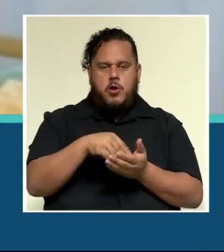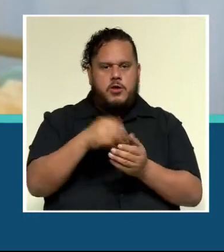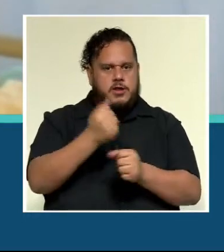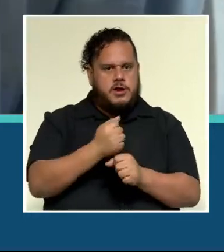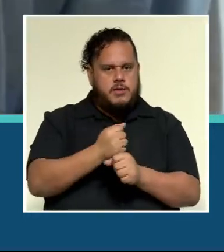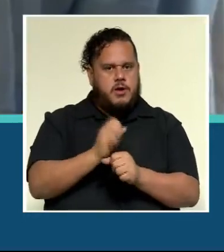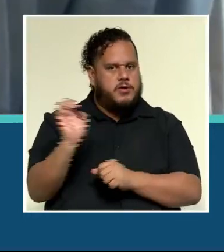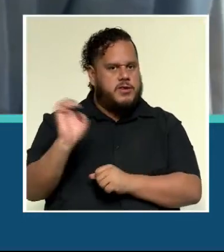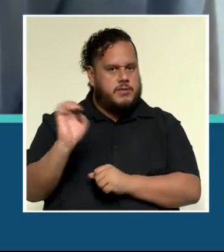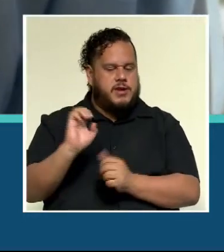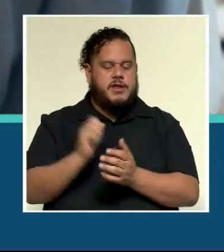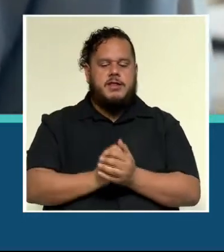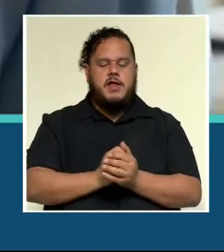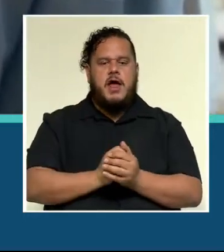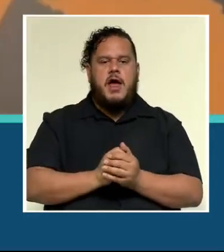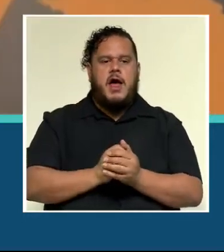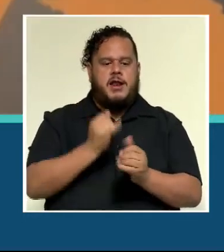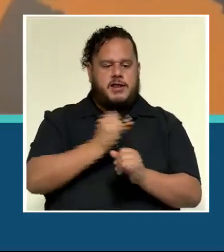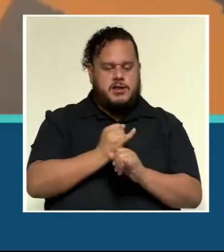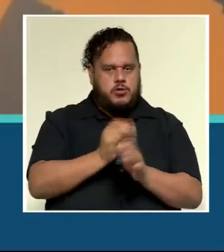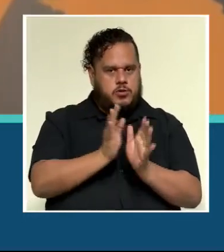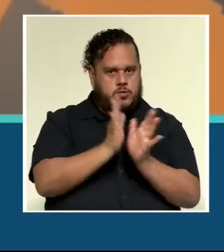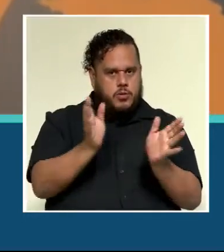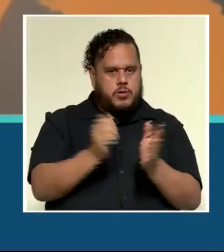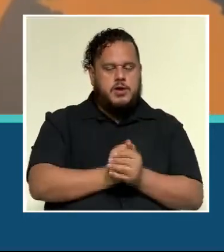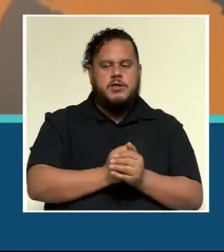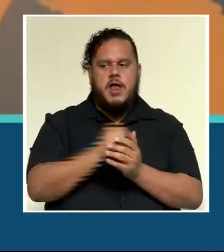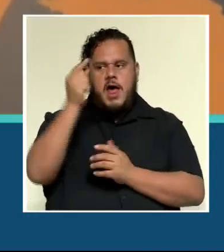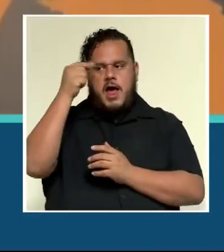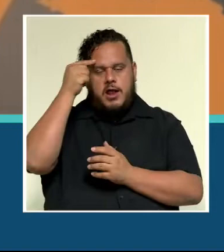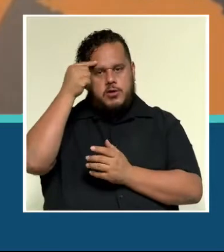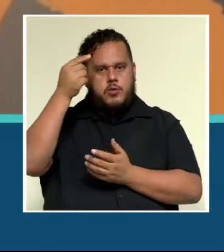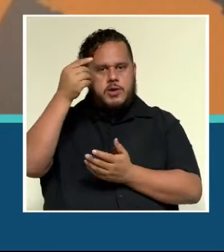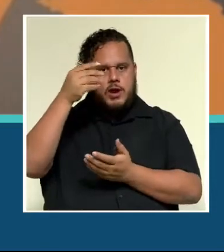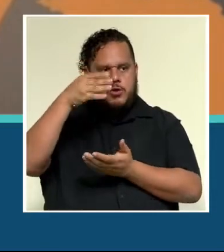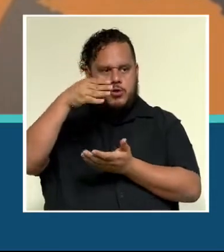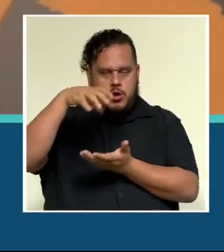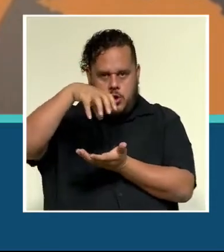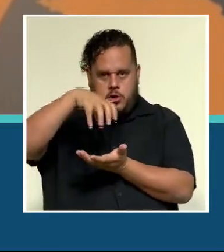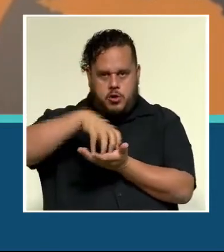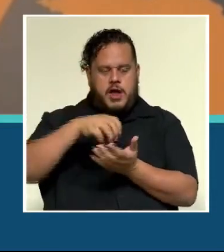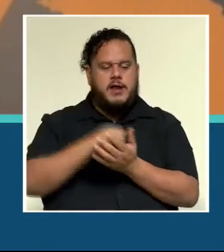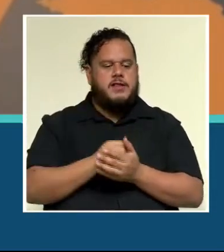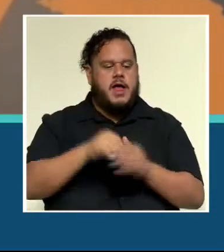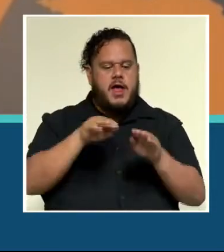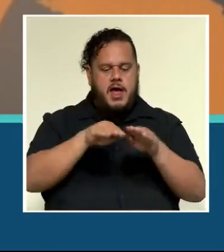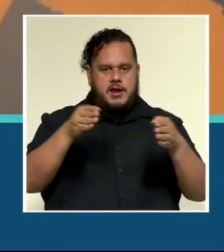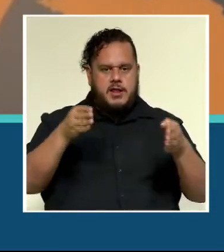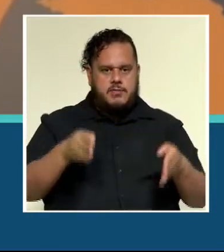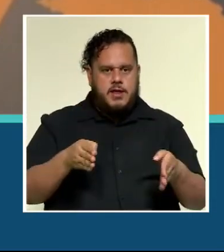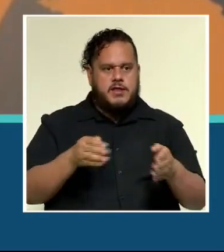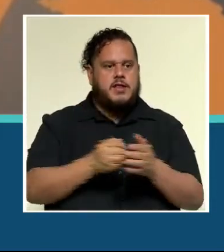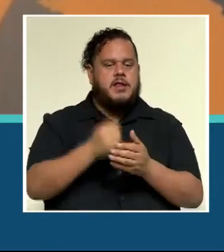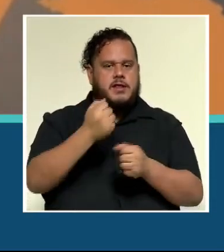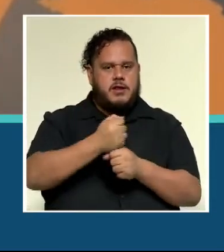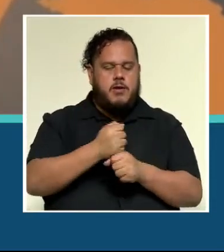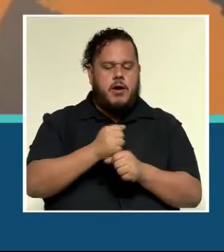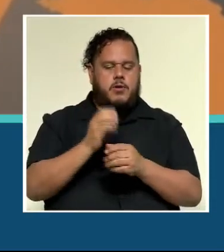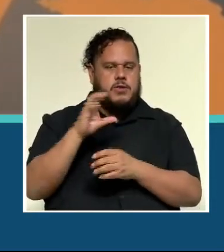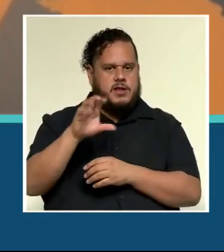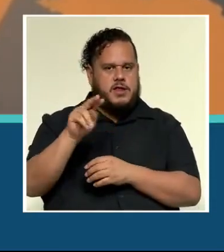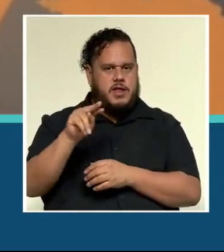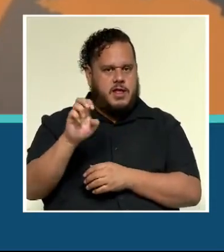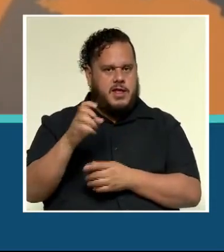las instituciones públicas, a los gobiernos locales, a las mesas de trabajo de los comités de emergencia, pero